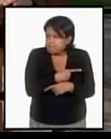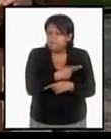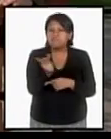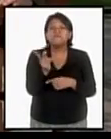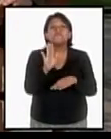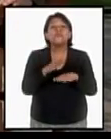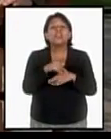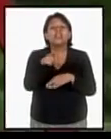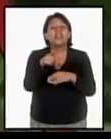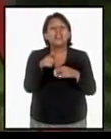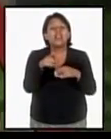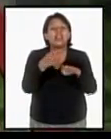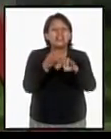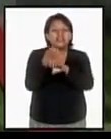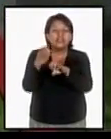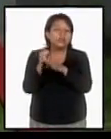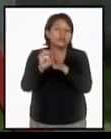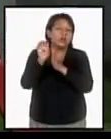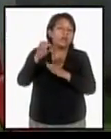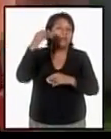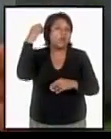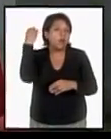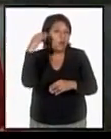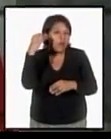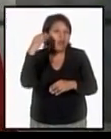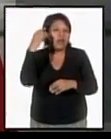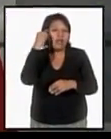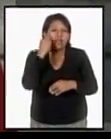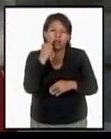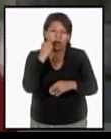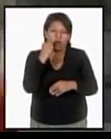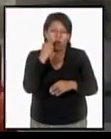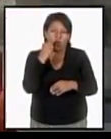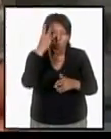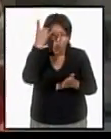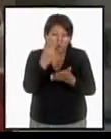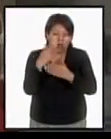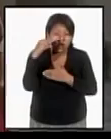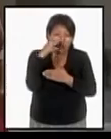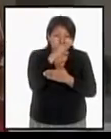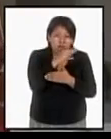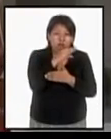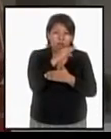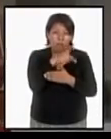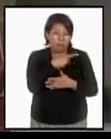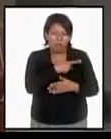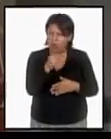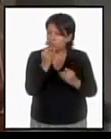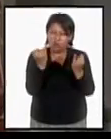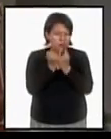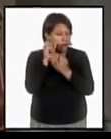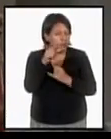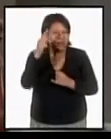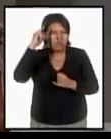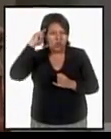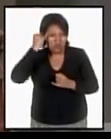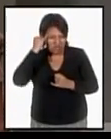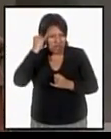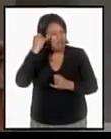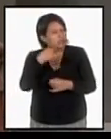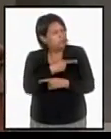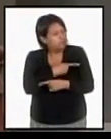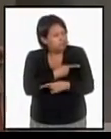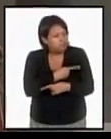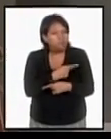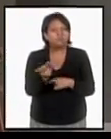porque son estados como el de Oaxaca y Guerrero, que en general la población, no solo los afrodescendientes, sino también los indígenas, viven estas